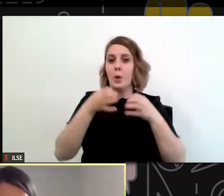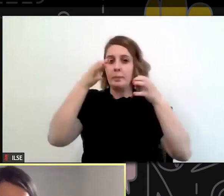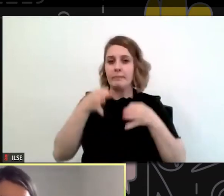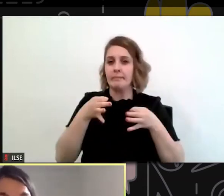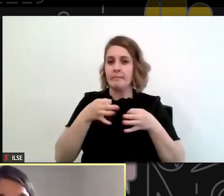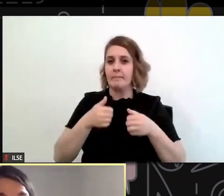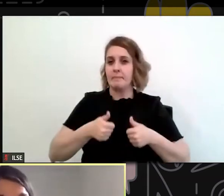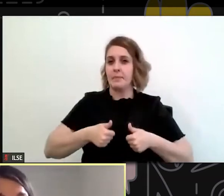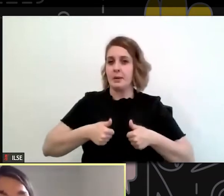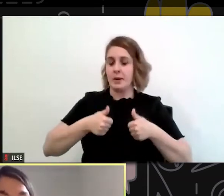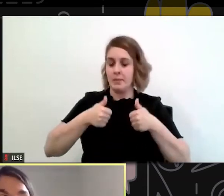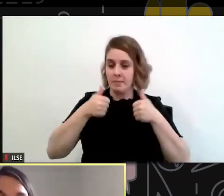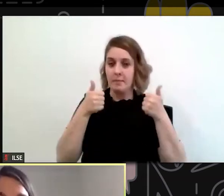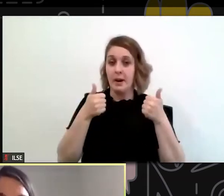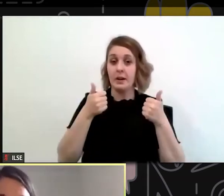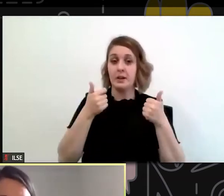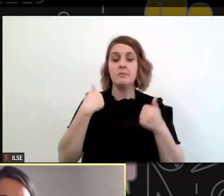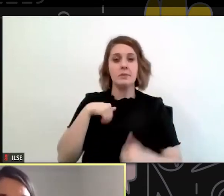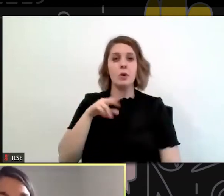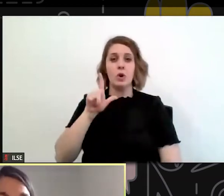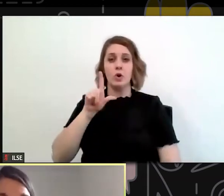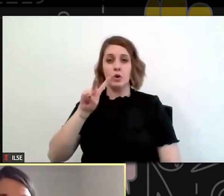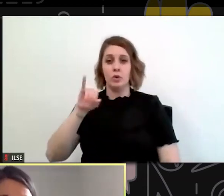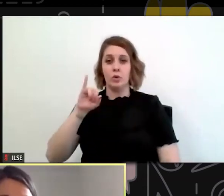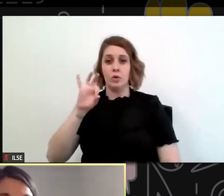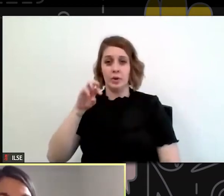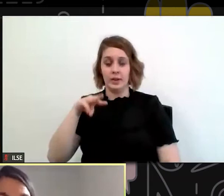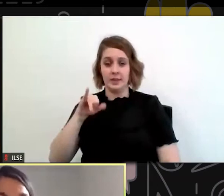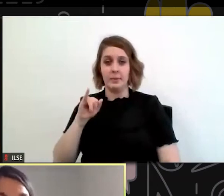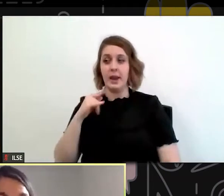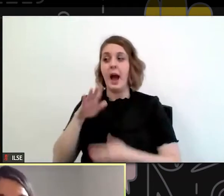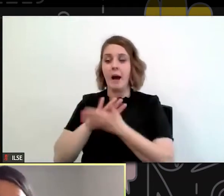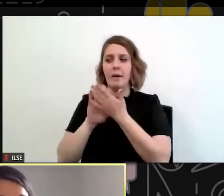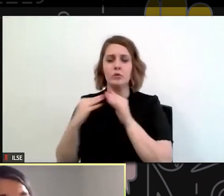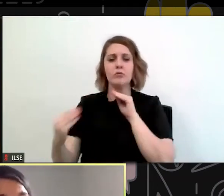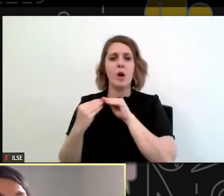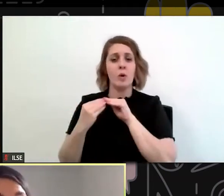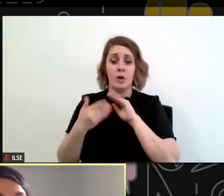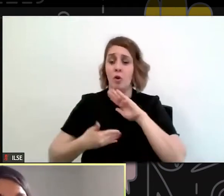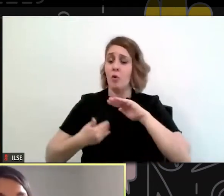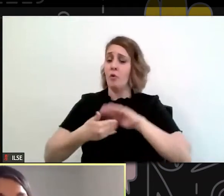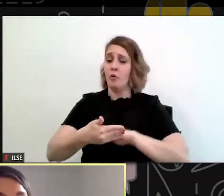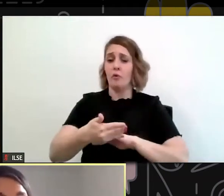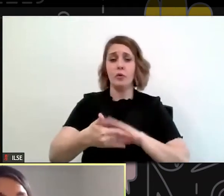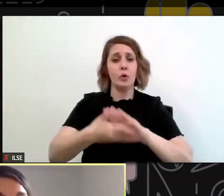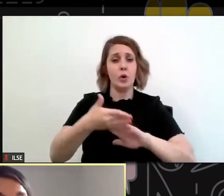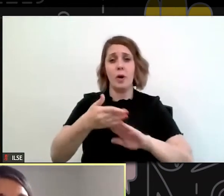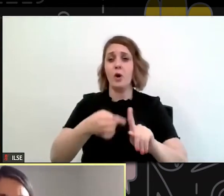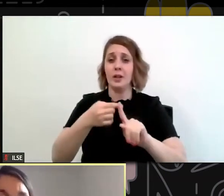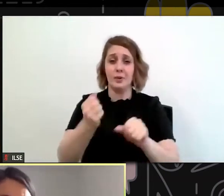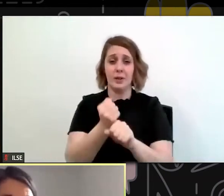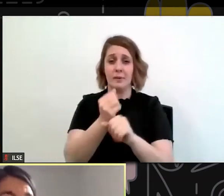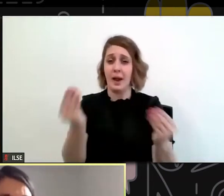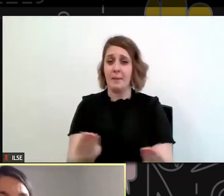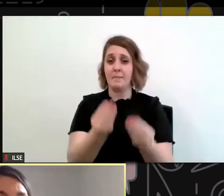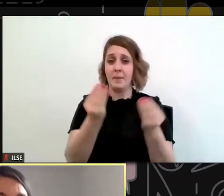iremos incorporando. Yo también, como Luismi, creo que este es el futuro al que tender para trabajar mejor y crear mejores. Y